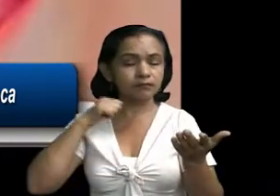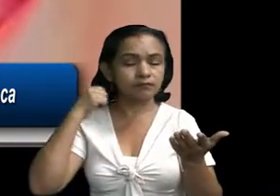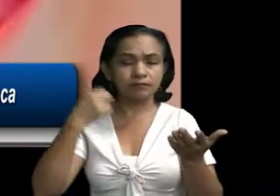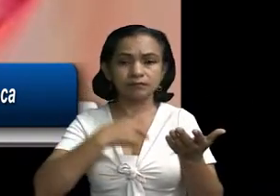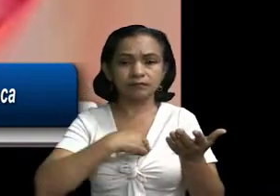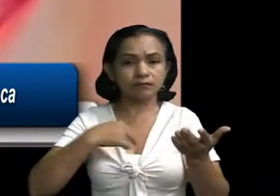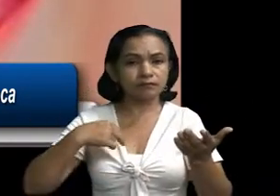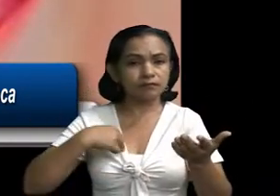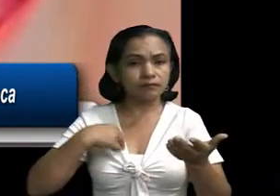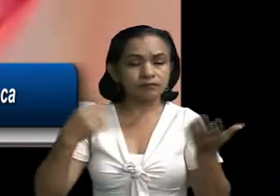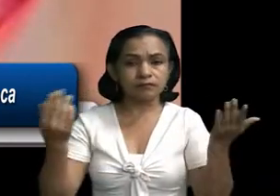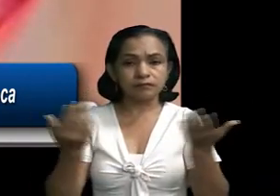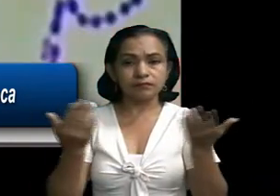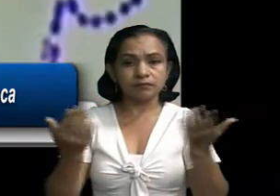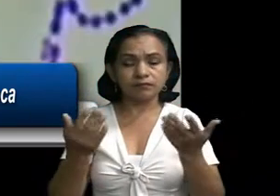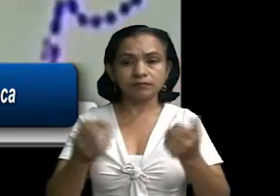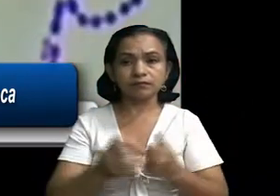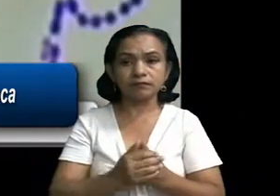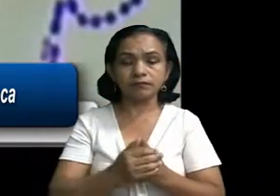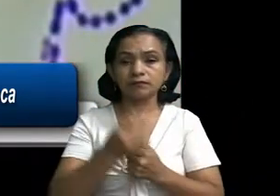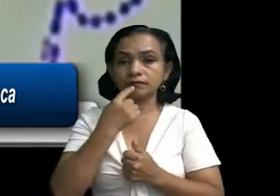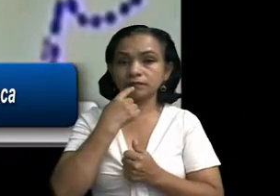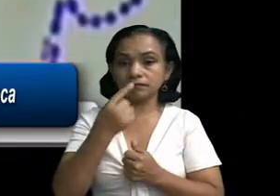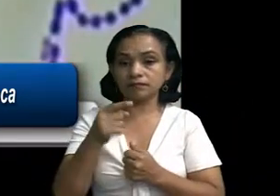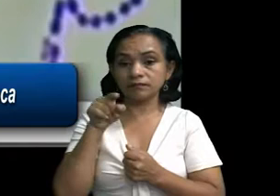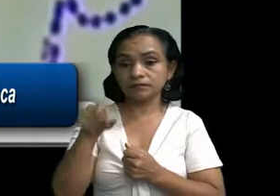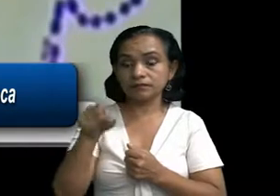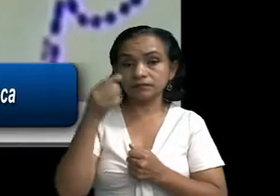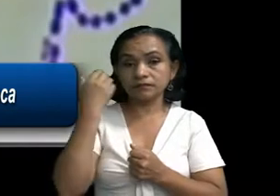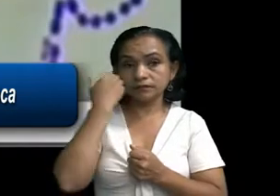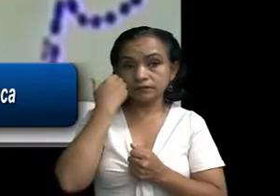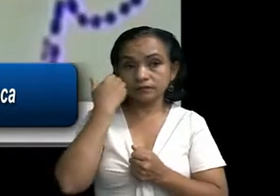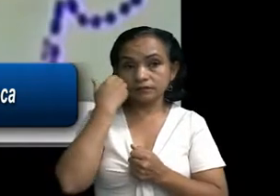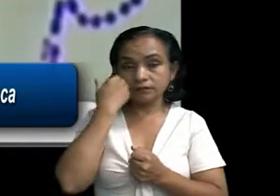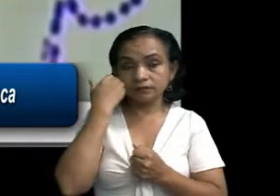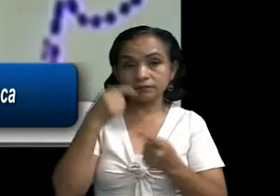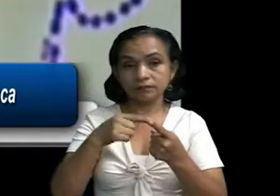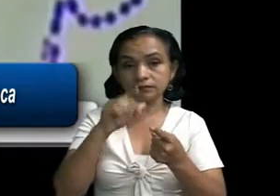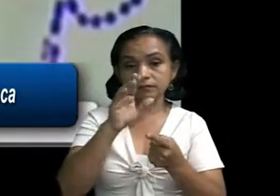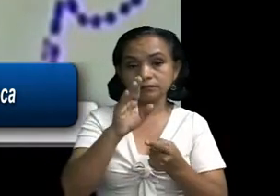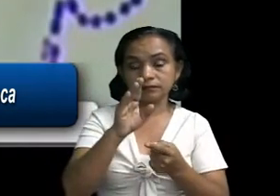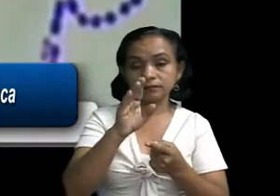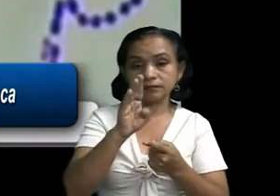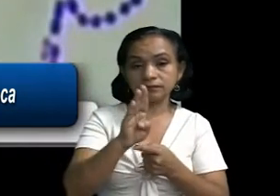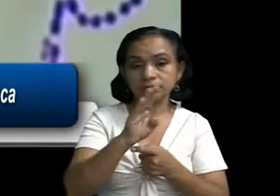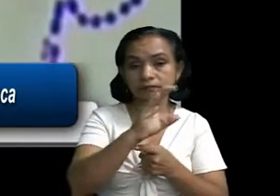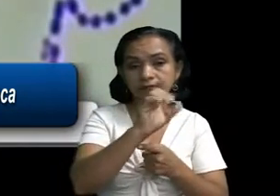hacen para decir, este niño tiene una infección bacteriana por